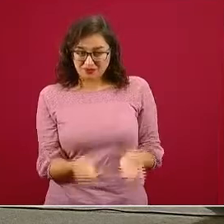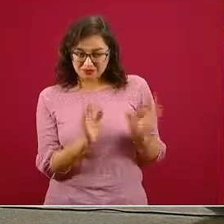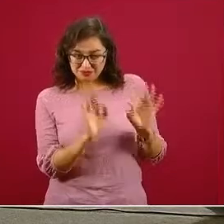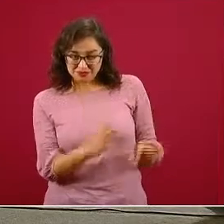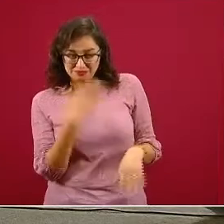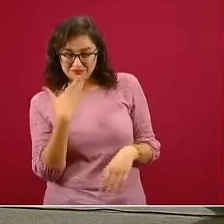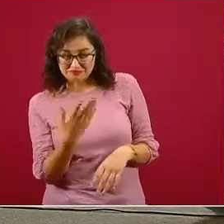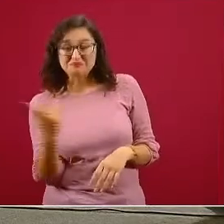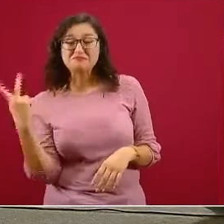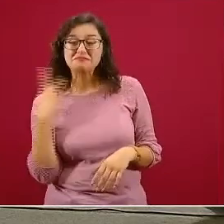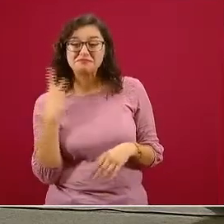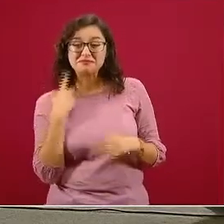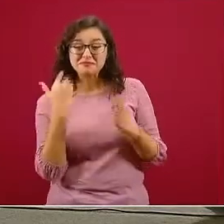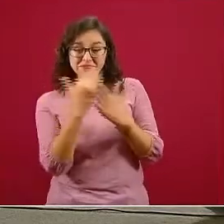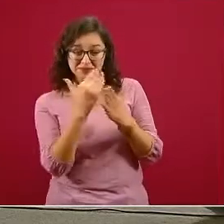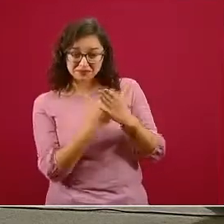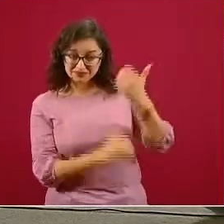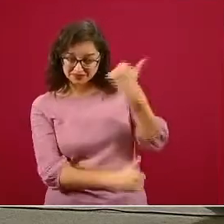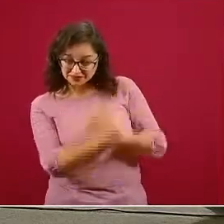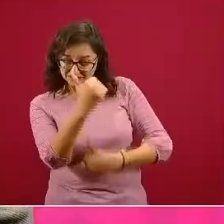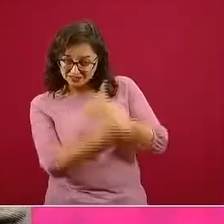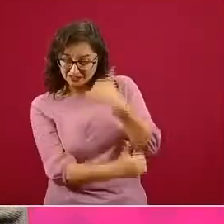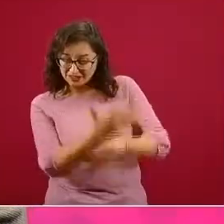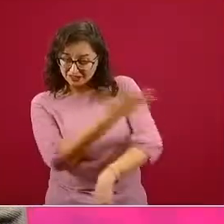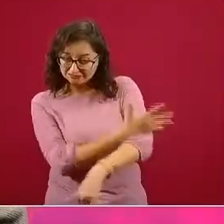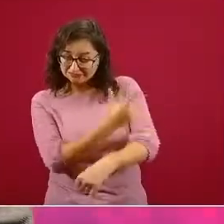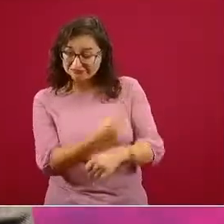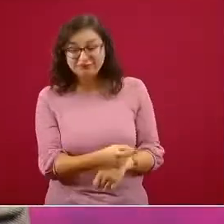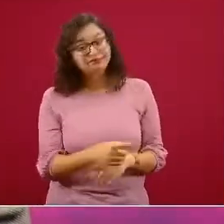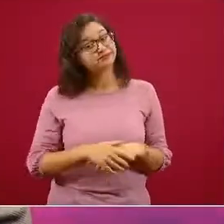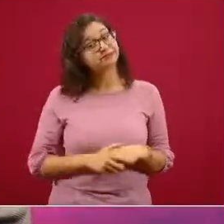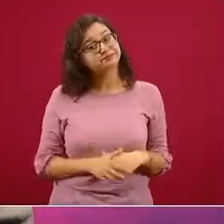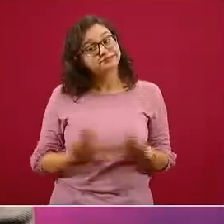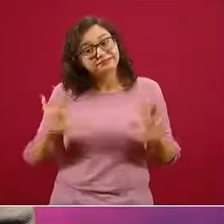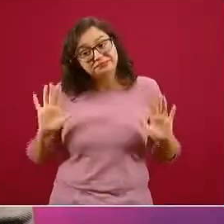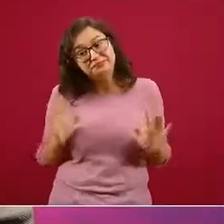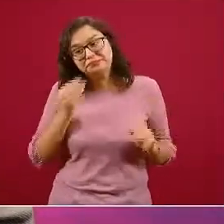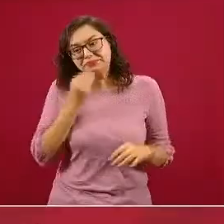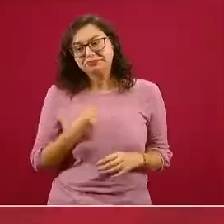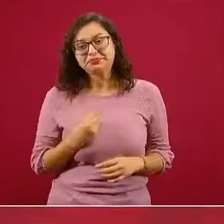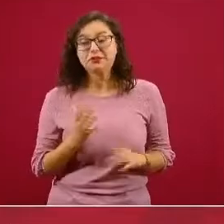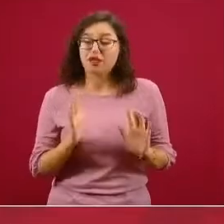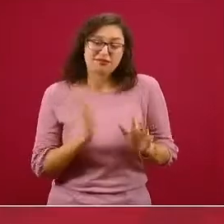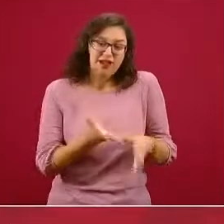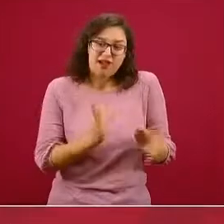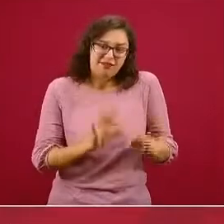son las políticas de competencia económica en México, pero esa es la realidad.